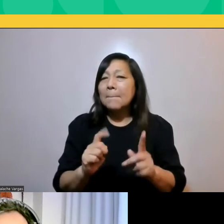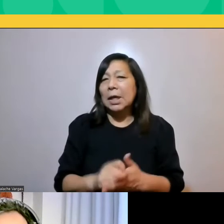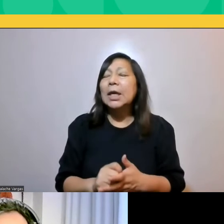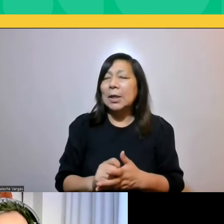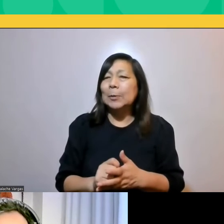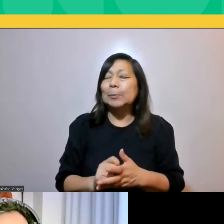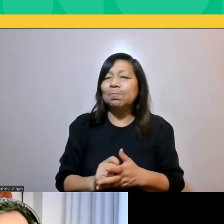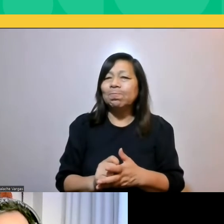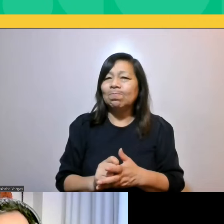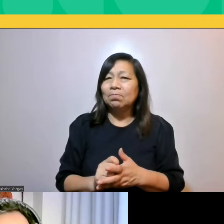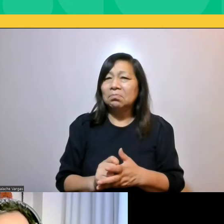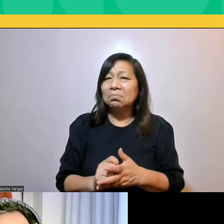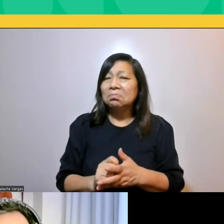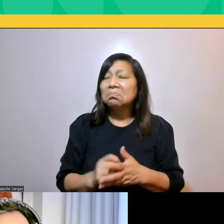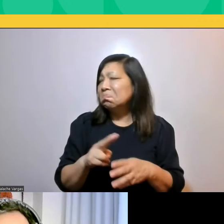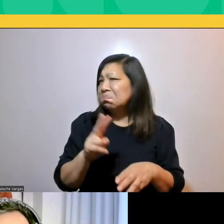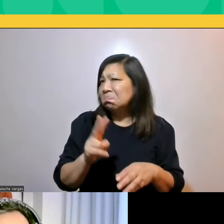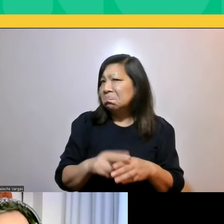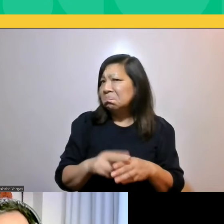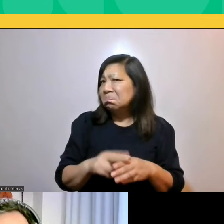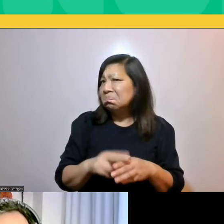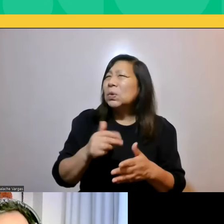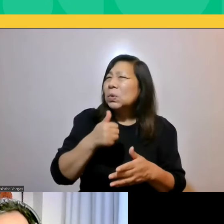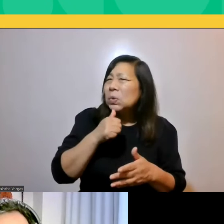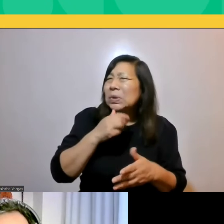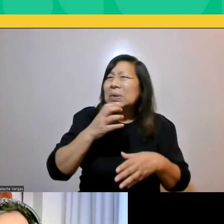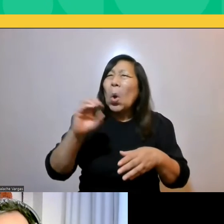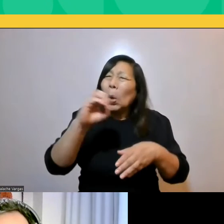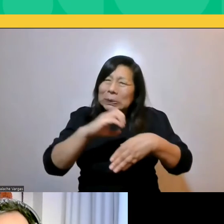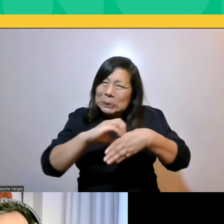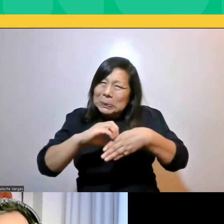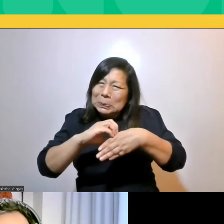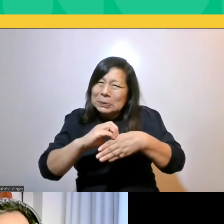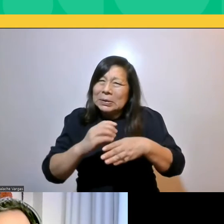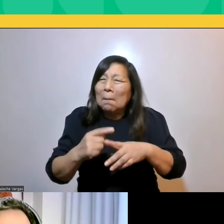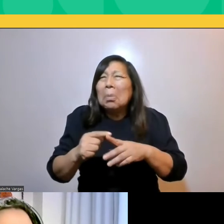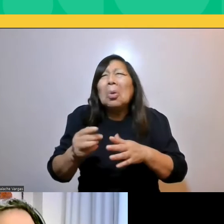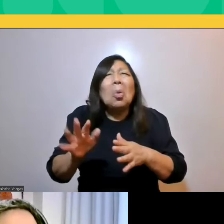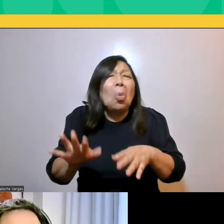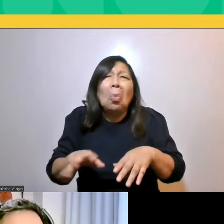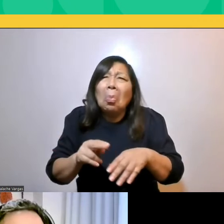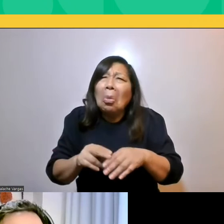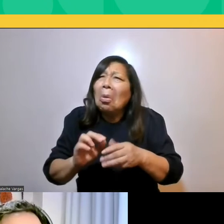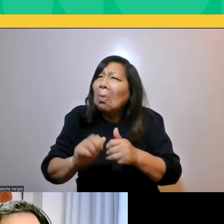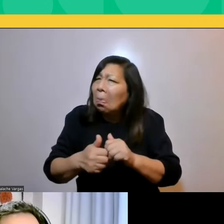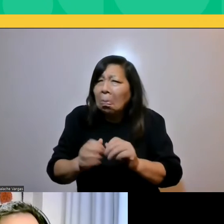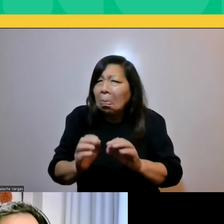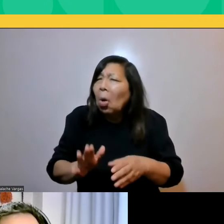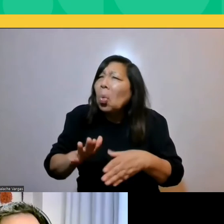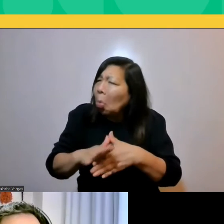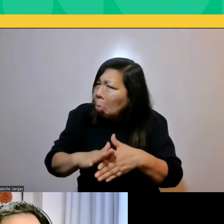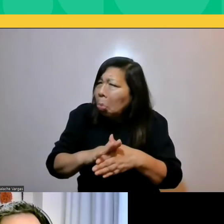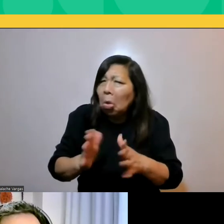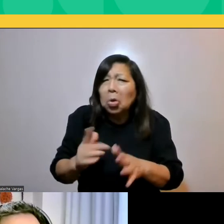digamos, eventualmente puede haber alguna molestia, alguna picazón, pero si es pasajera y mejora con higiene, probablemente haya